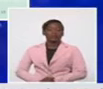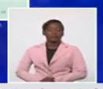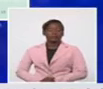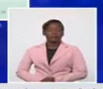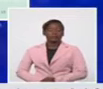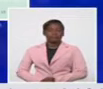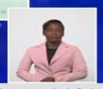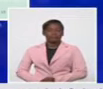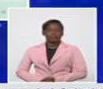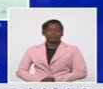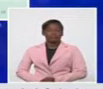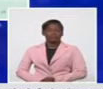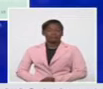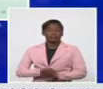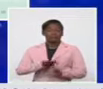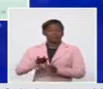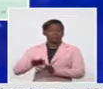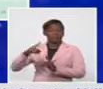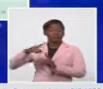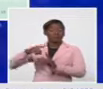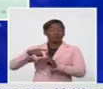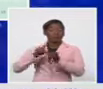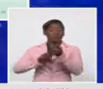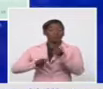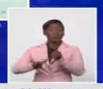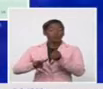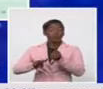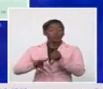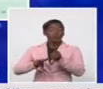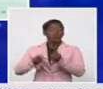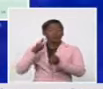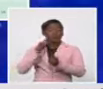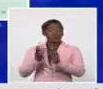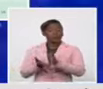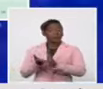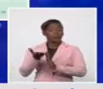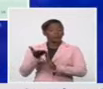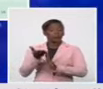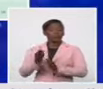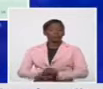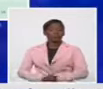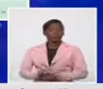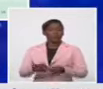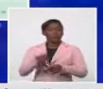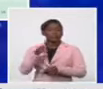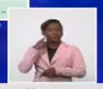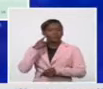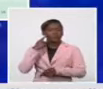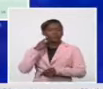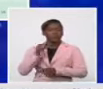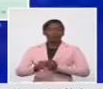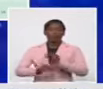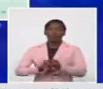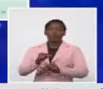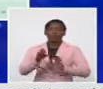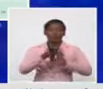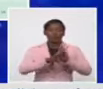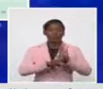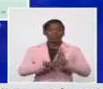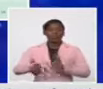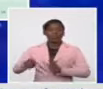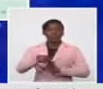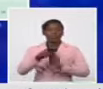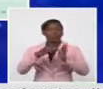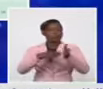Las Tunas, aunque tiene 8 casos más que el día de ayer, pero es una provincia que ha venido demostrando control de la